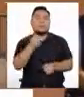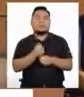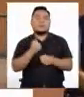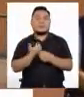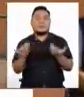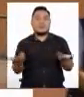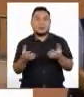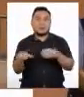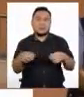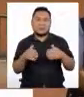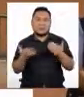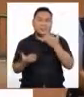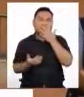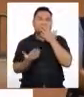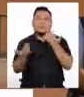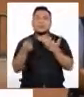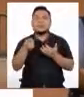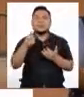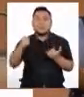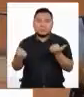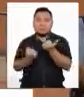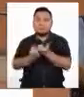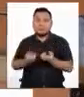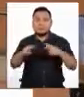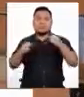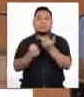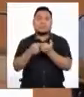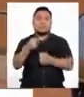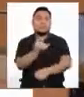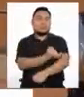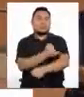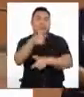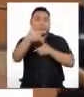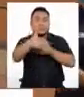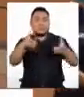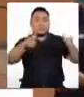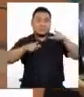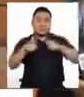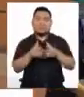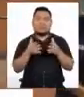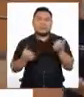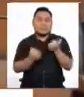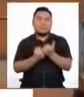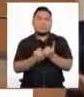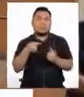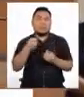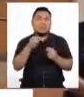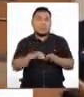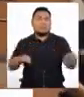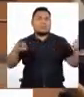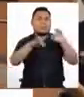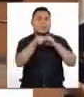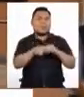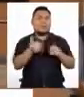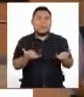en qué se basa repotenciar toda esta institución tan importante a lo largo de los últimos años y sobre todo ahora para